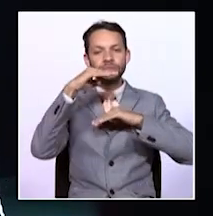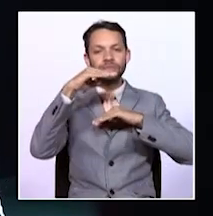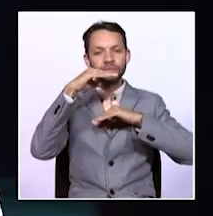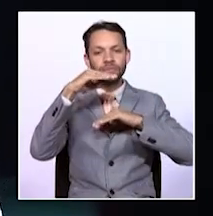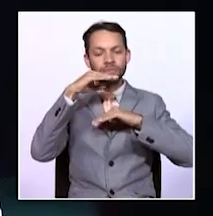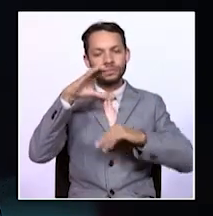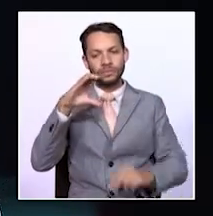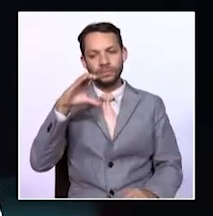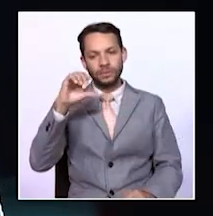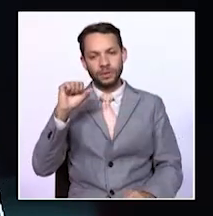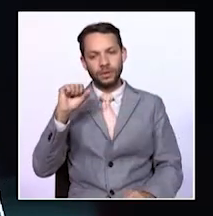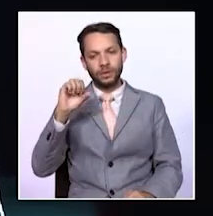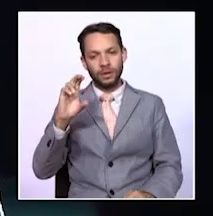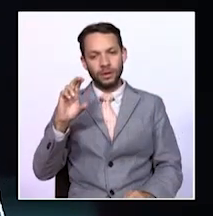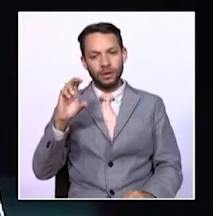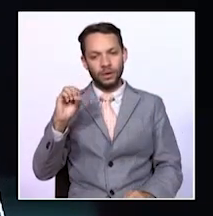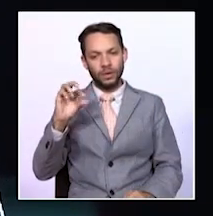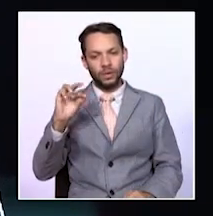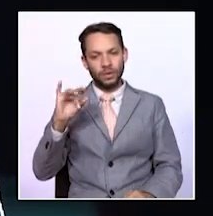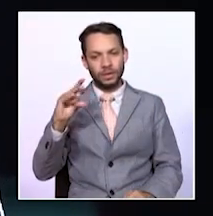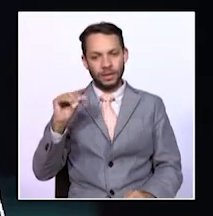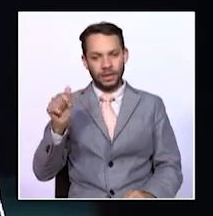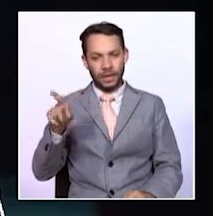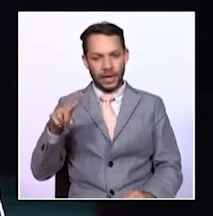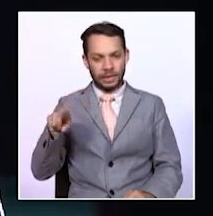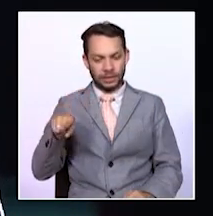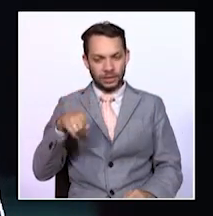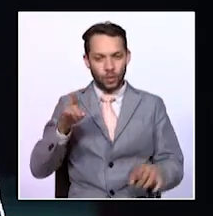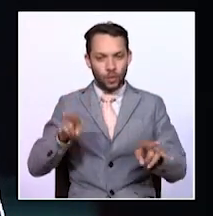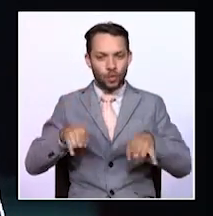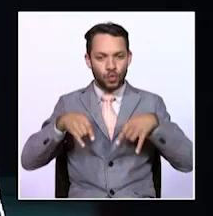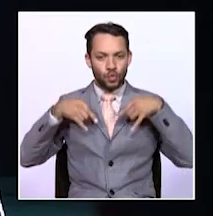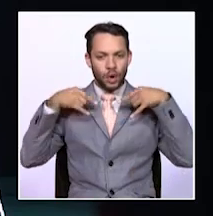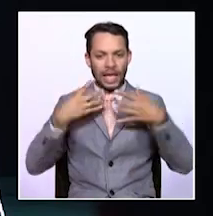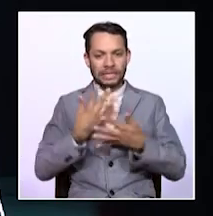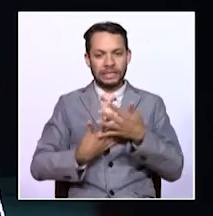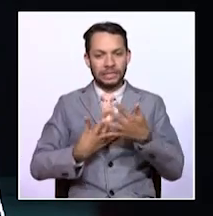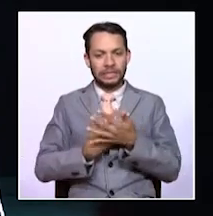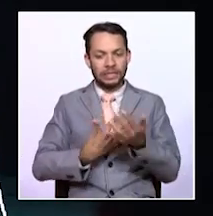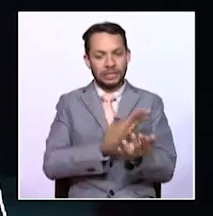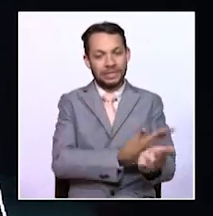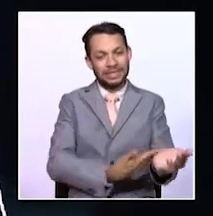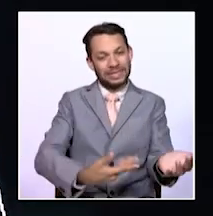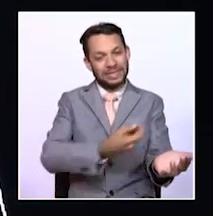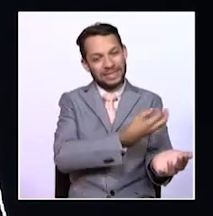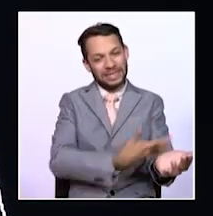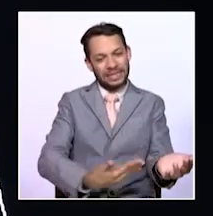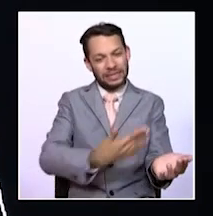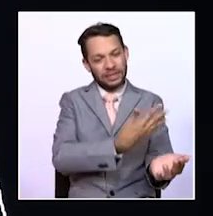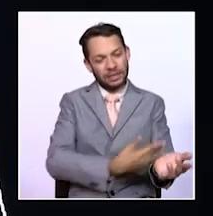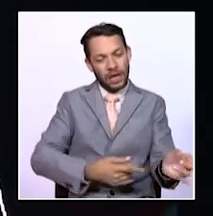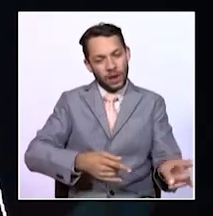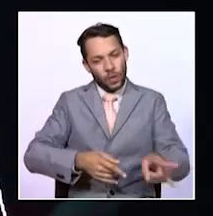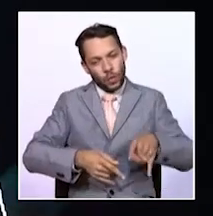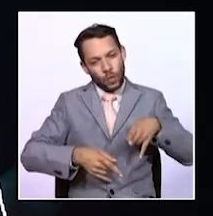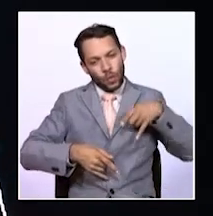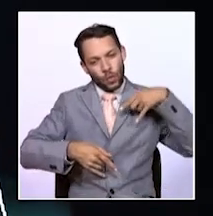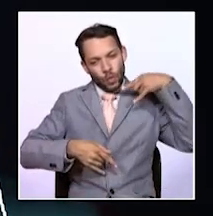que son las arterias que llevan la sangre hacia el cerebro, muy importantes, y le podemos ver